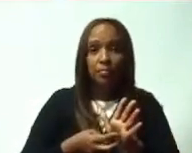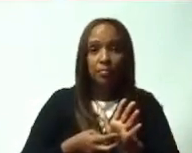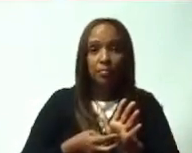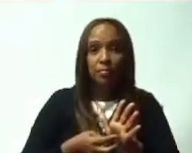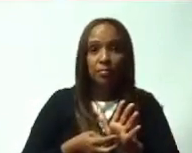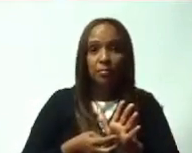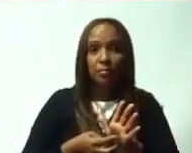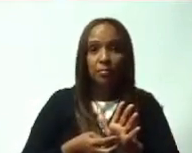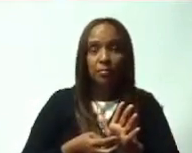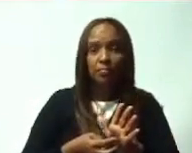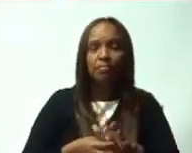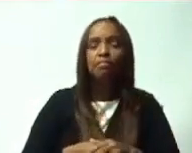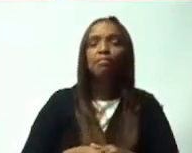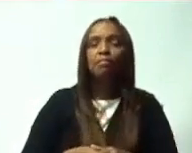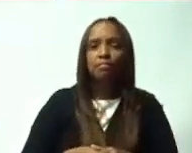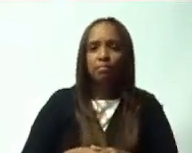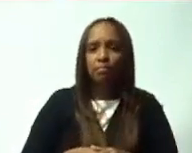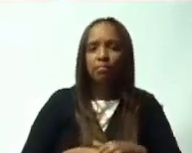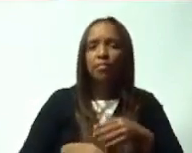le hablaremos al país,